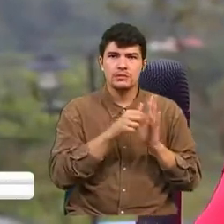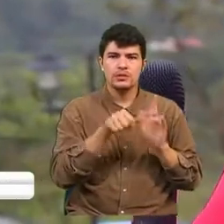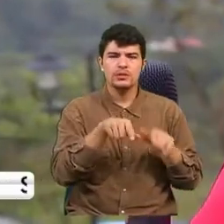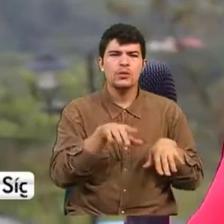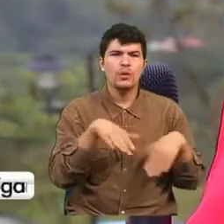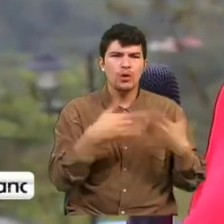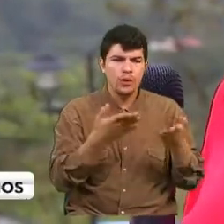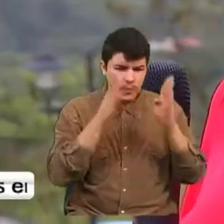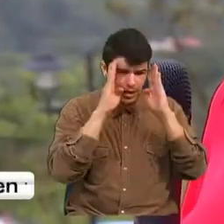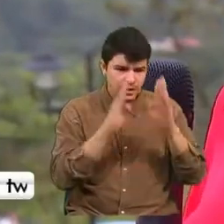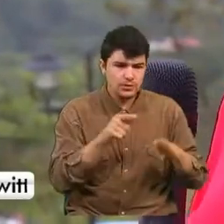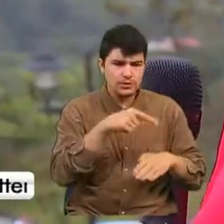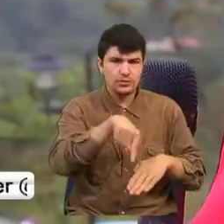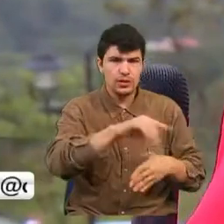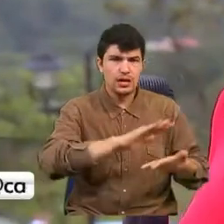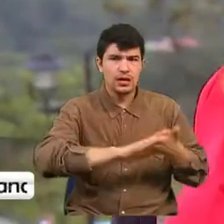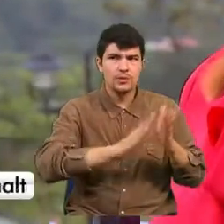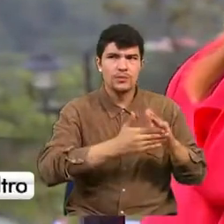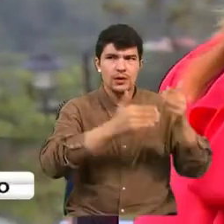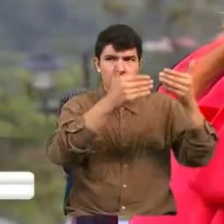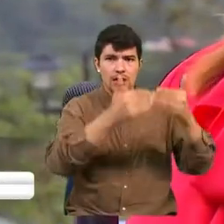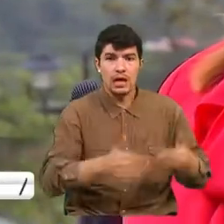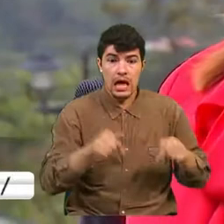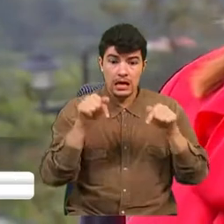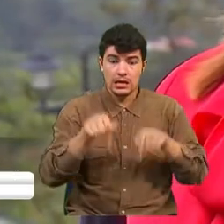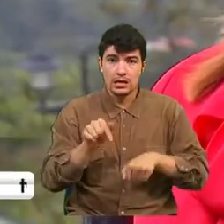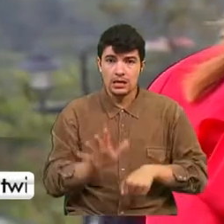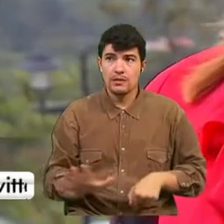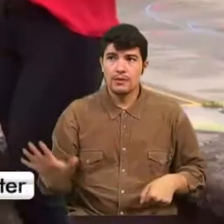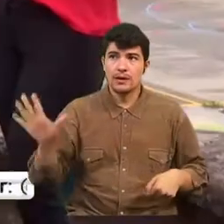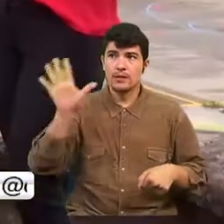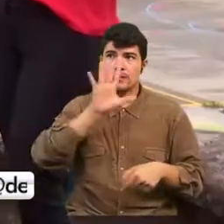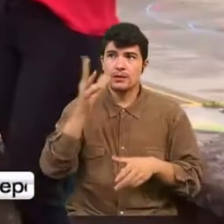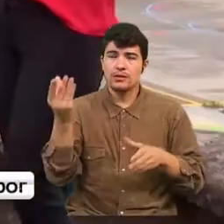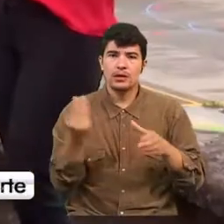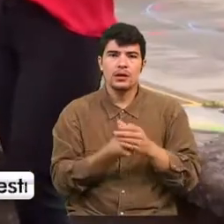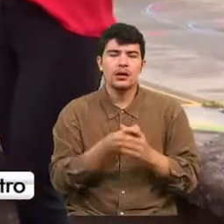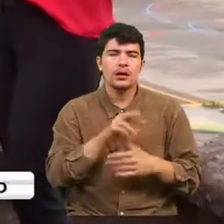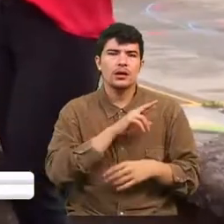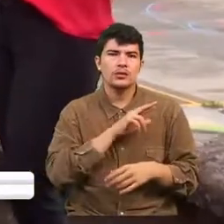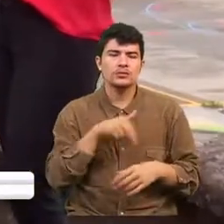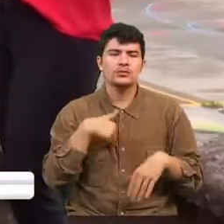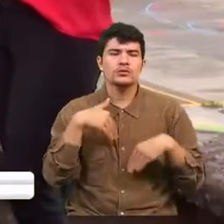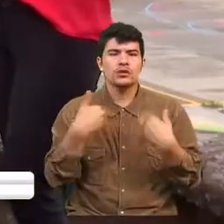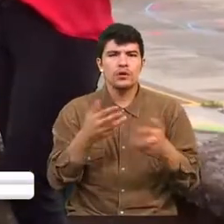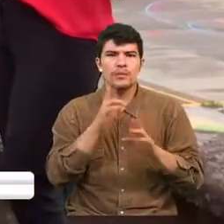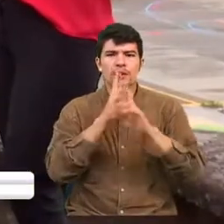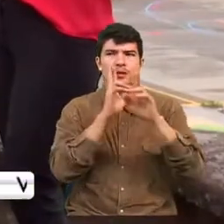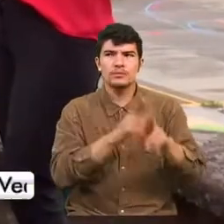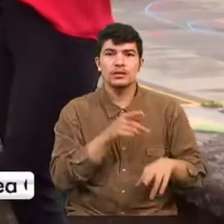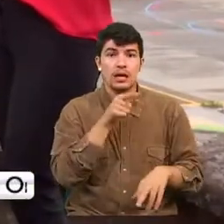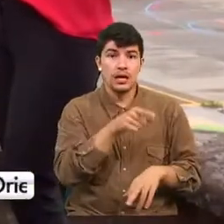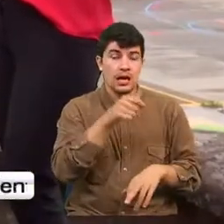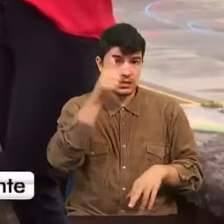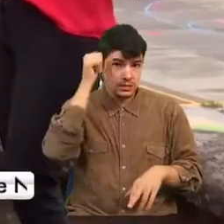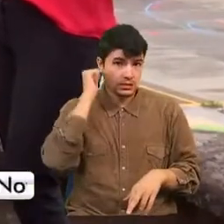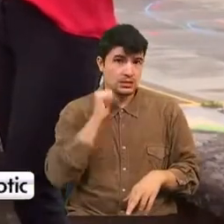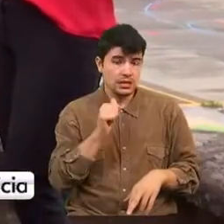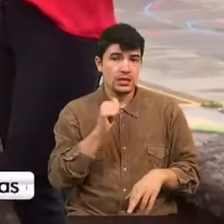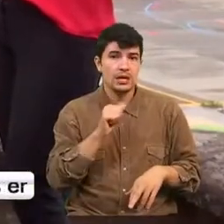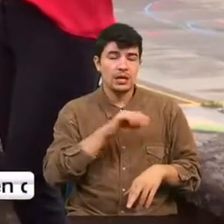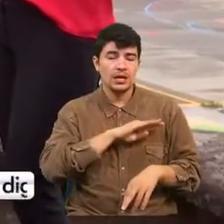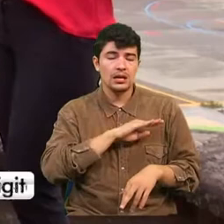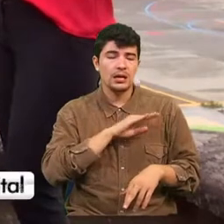atender a esta población para hacer de un departamento incluyente y cómo nosotros darle esa respuesta. Y el alcalde ayer contaba una anécdota, es